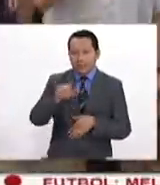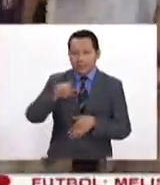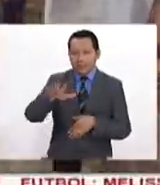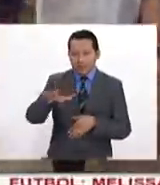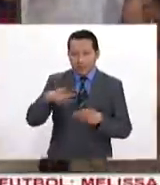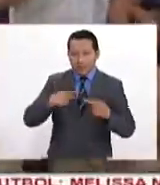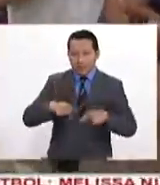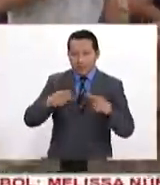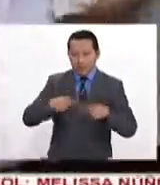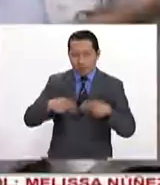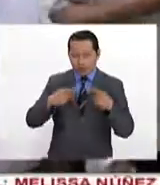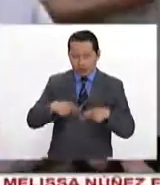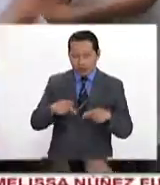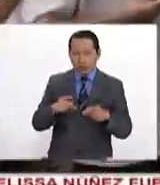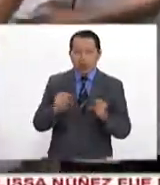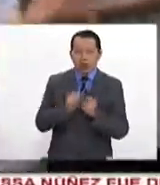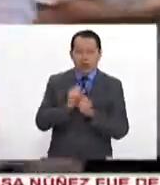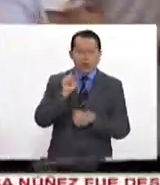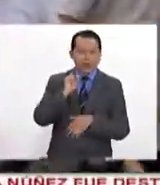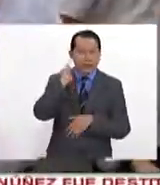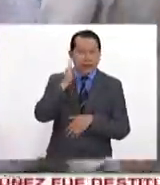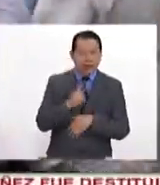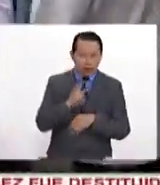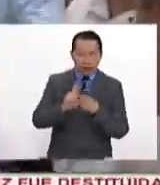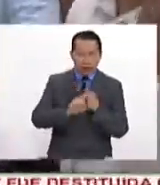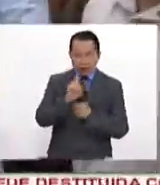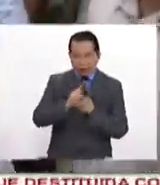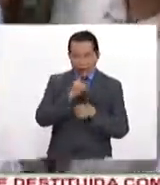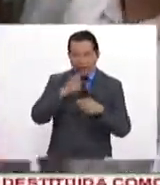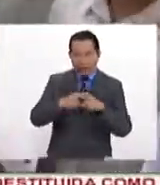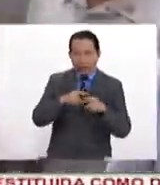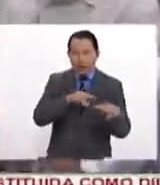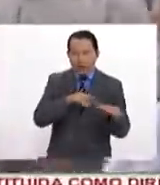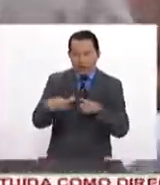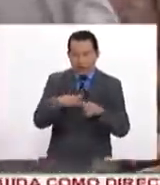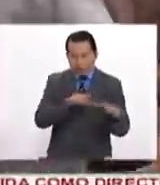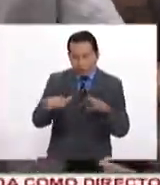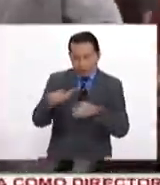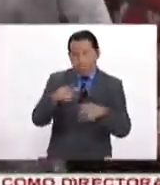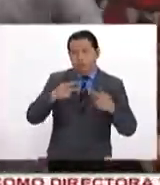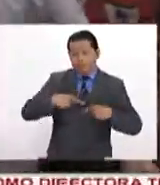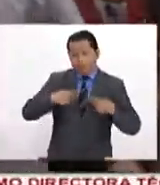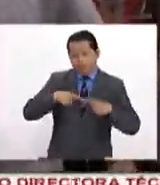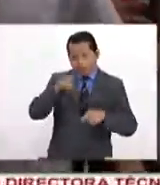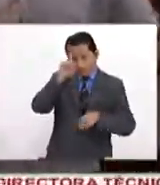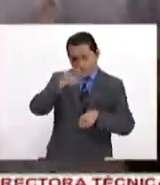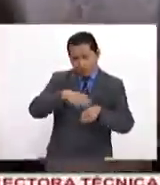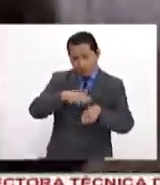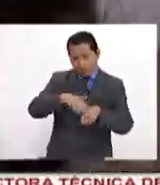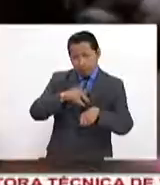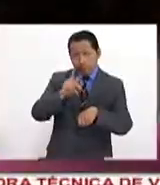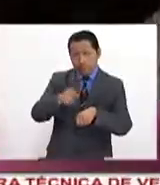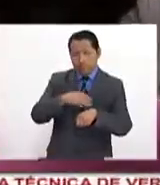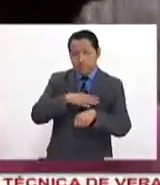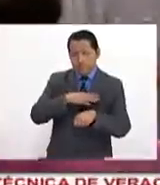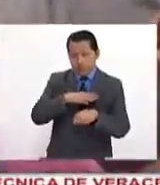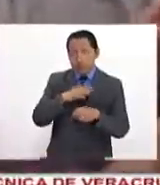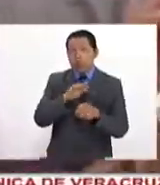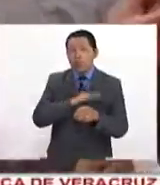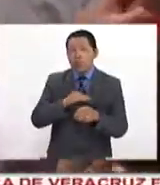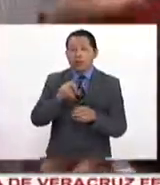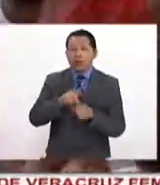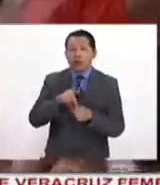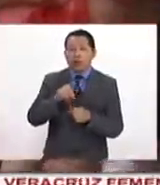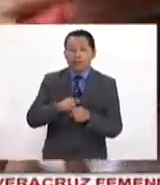1,479,575 personas con algún tipo de afectación por el sismo, por lo que exhortó a la población a sumarse a la campaña de donación de